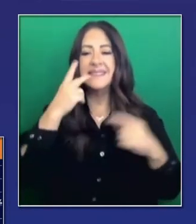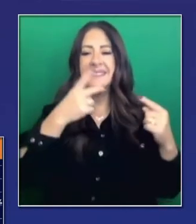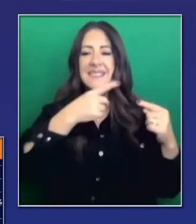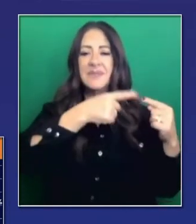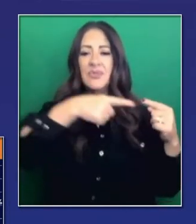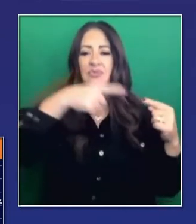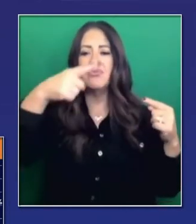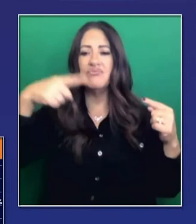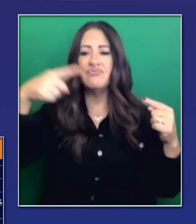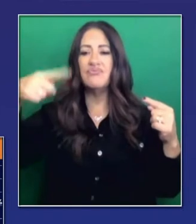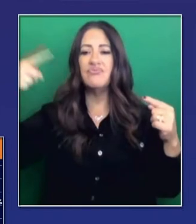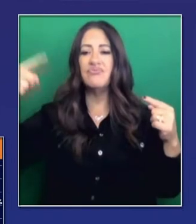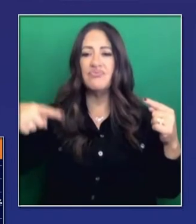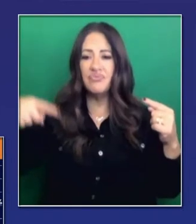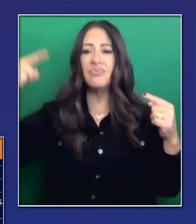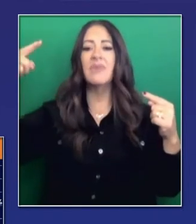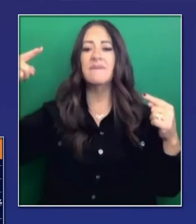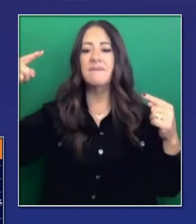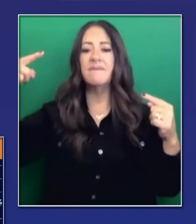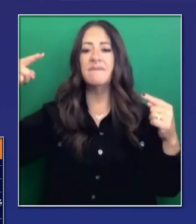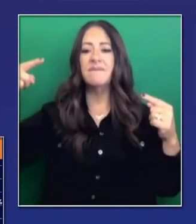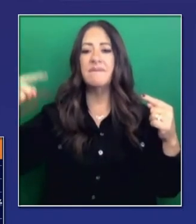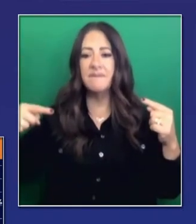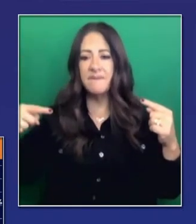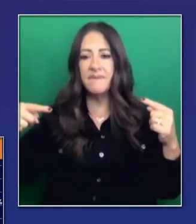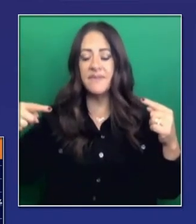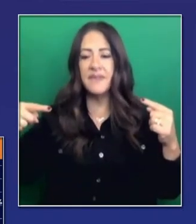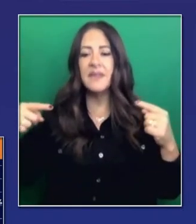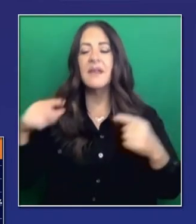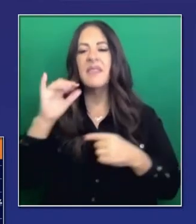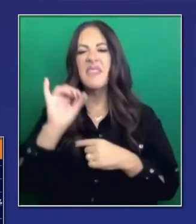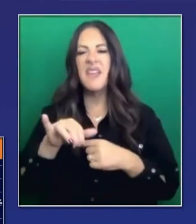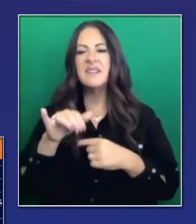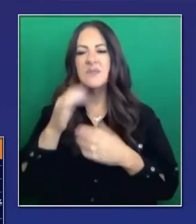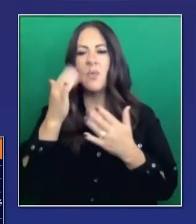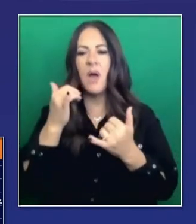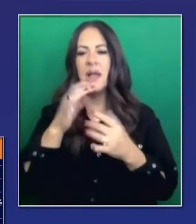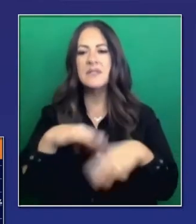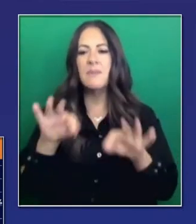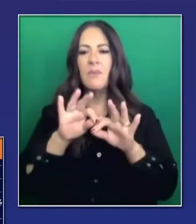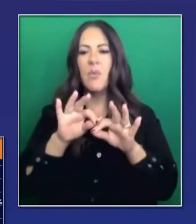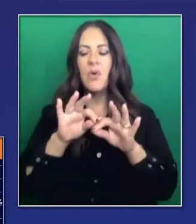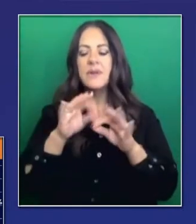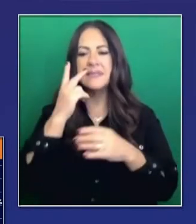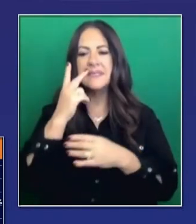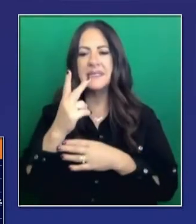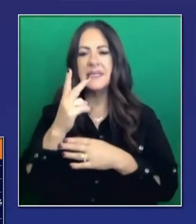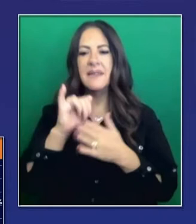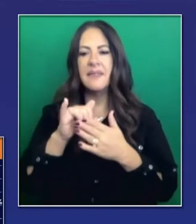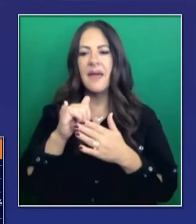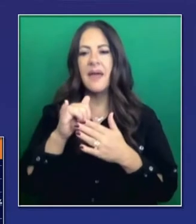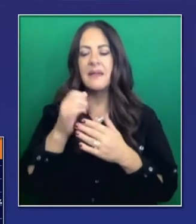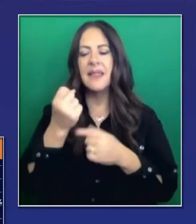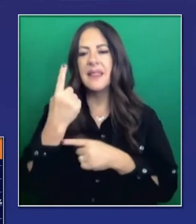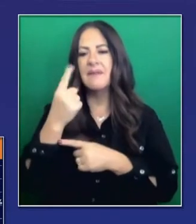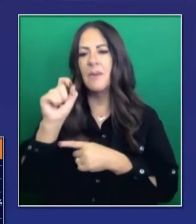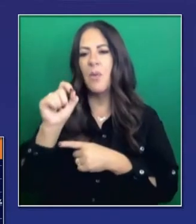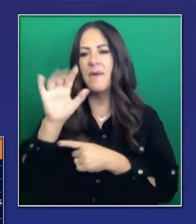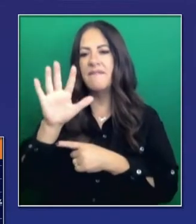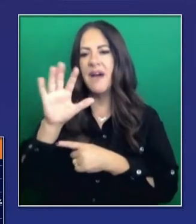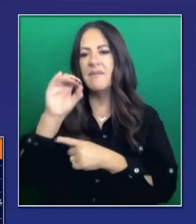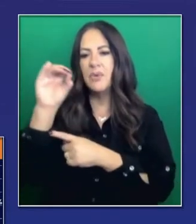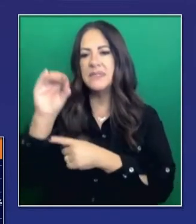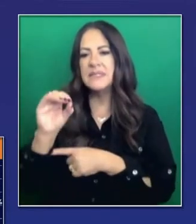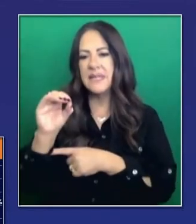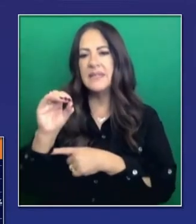de encabezados en las noticias, pero sí estamos viendo un leve mejoramiento en estos días, de